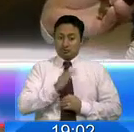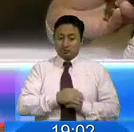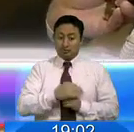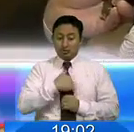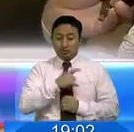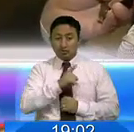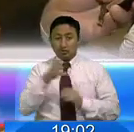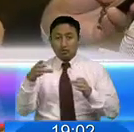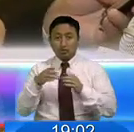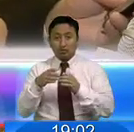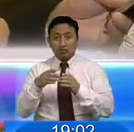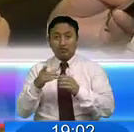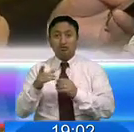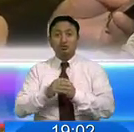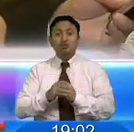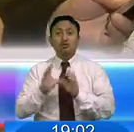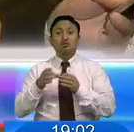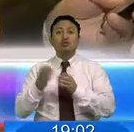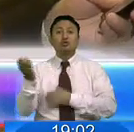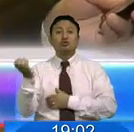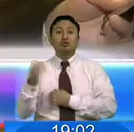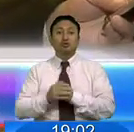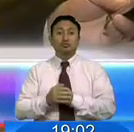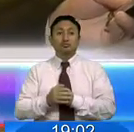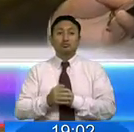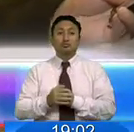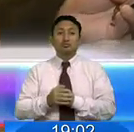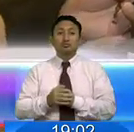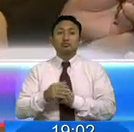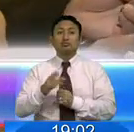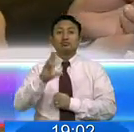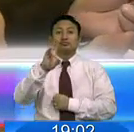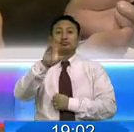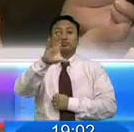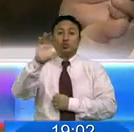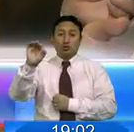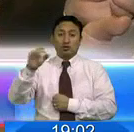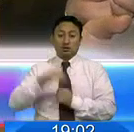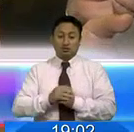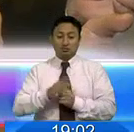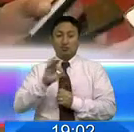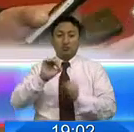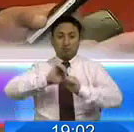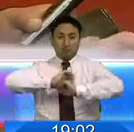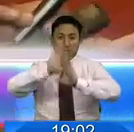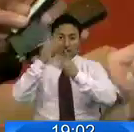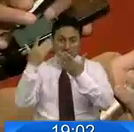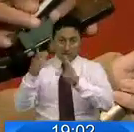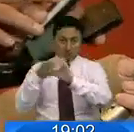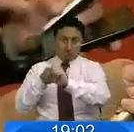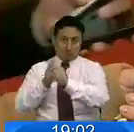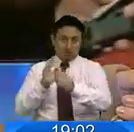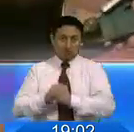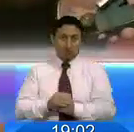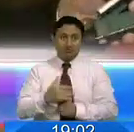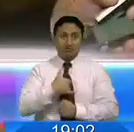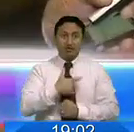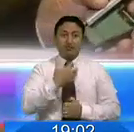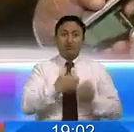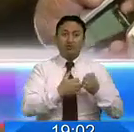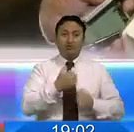en la Comisión de Jubilados a partir de las 8, incluso 10 a las 8 he estado y salimos más de las 9 de la mañana. Bueno, tuve un imprevisto,